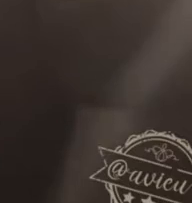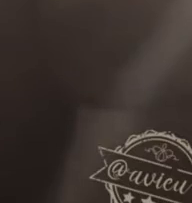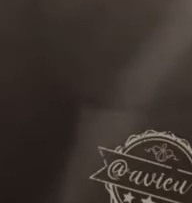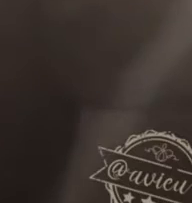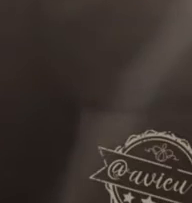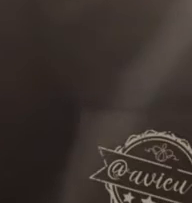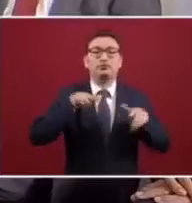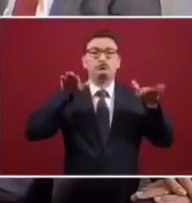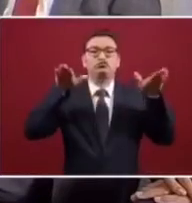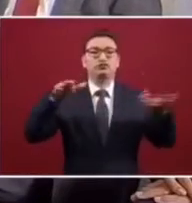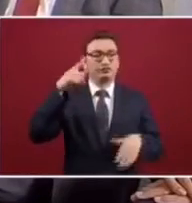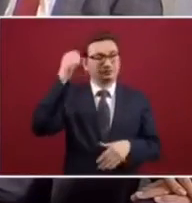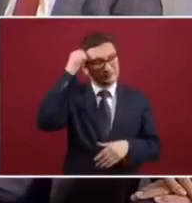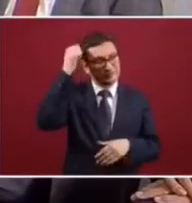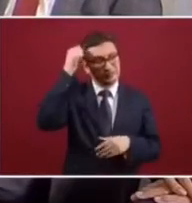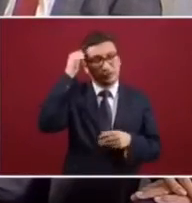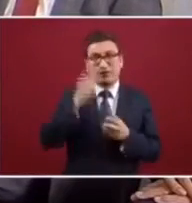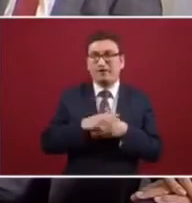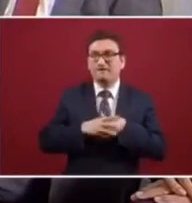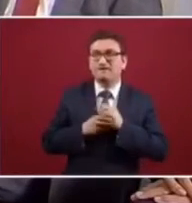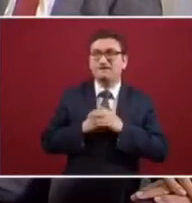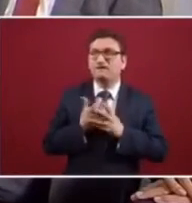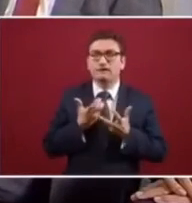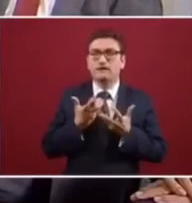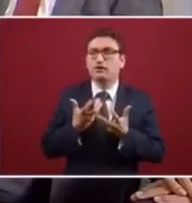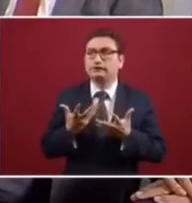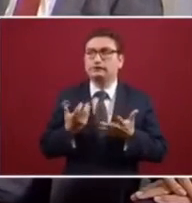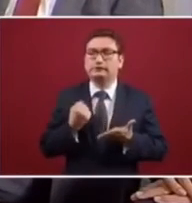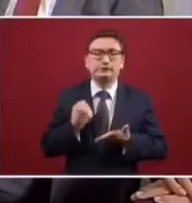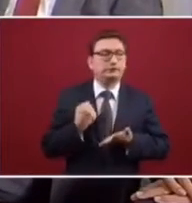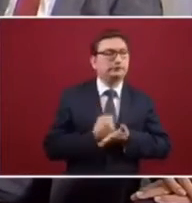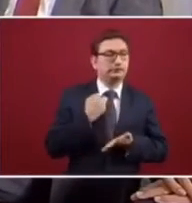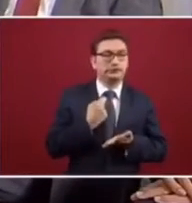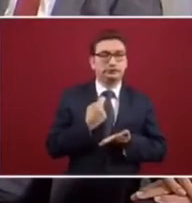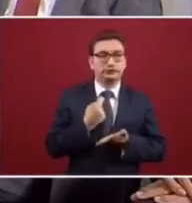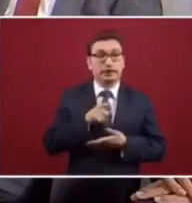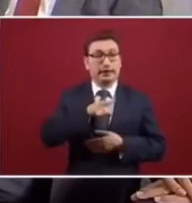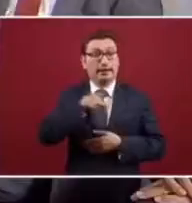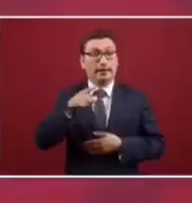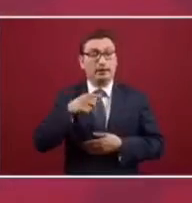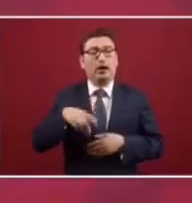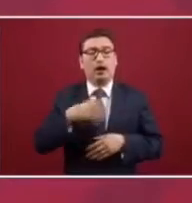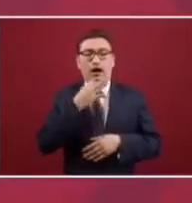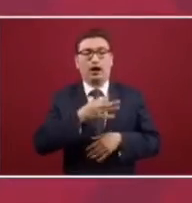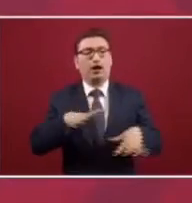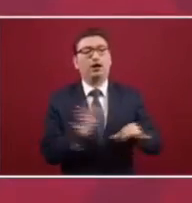No hay ningún problema. Pues quisieran que no hiciéramos el aeropuerto de Santa Lucía.